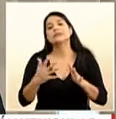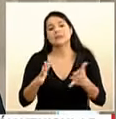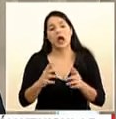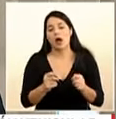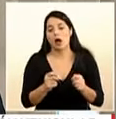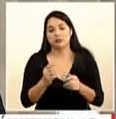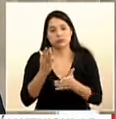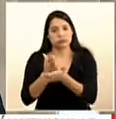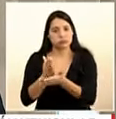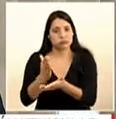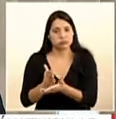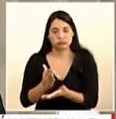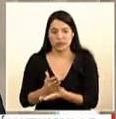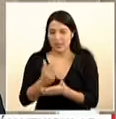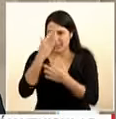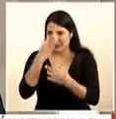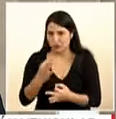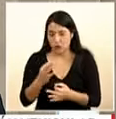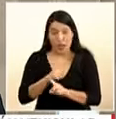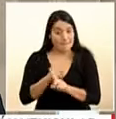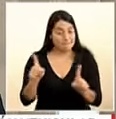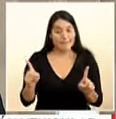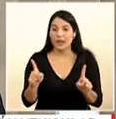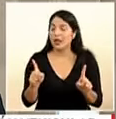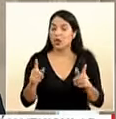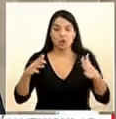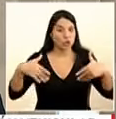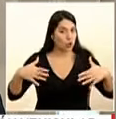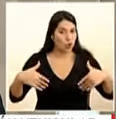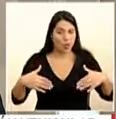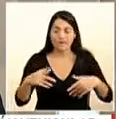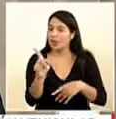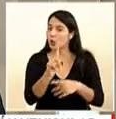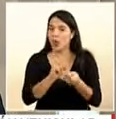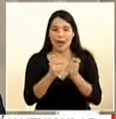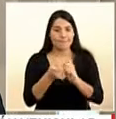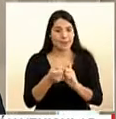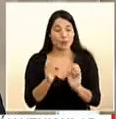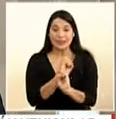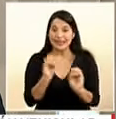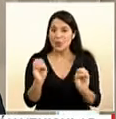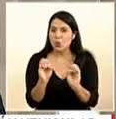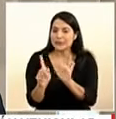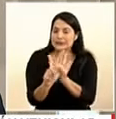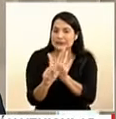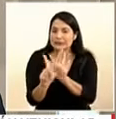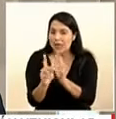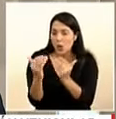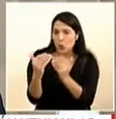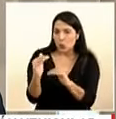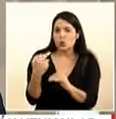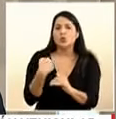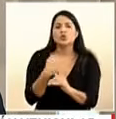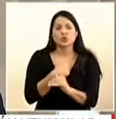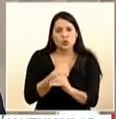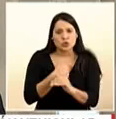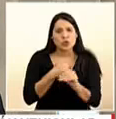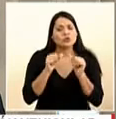no estaríamos levantando la mayoría de las decisiones que hemos tomado eso lo estamos evaluando constantemente yo